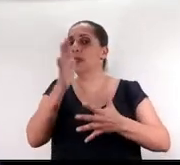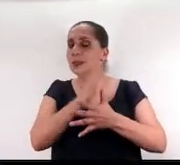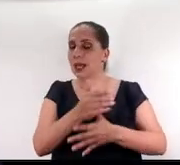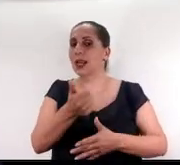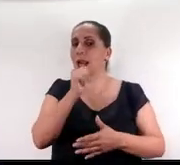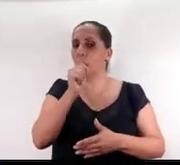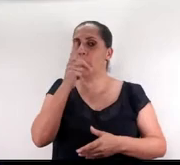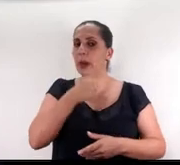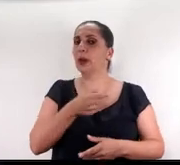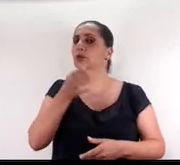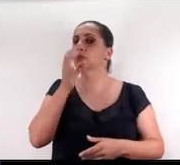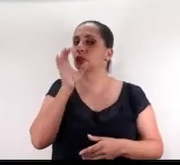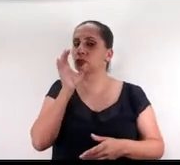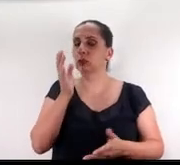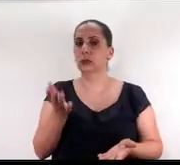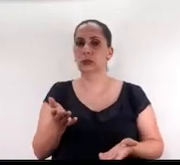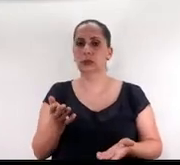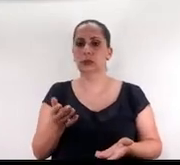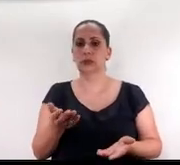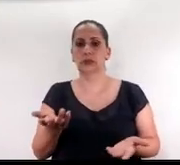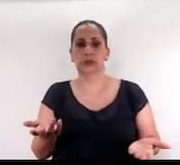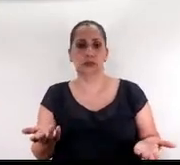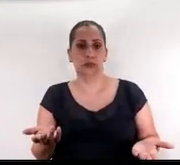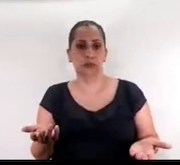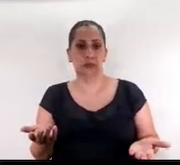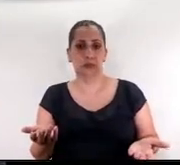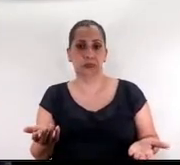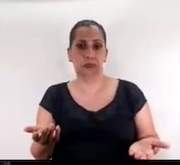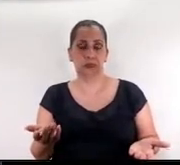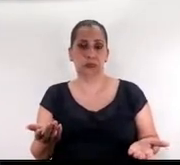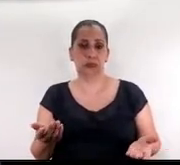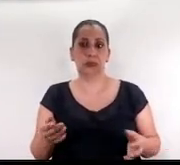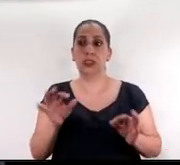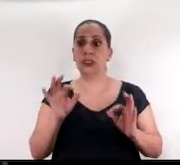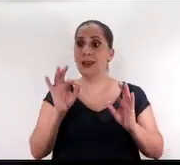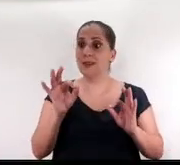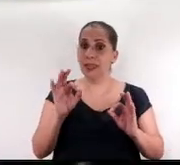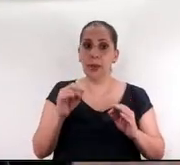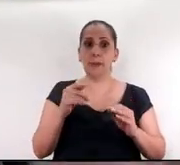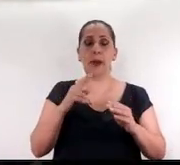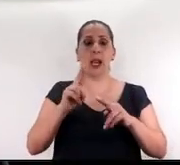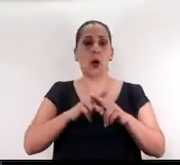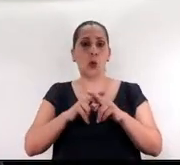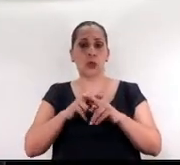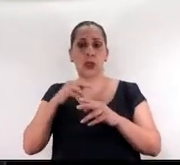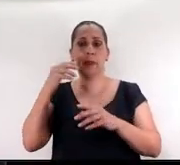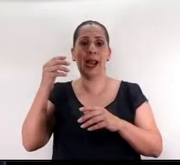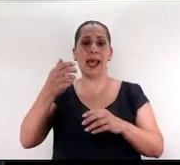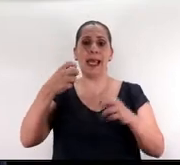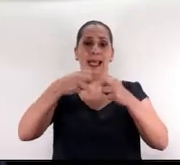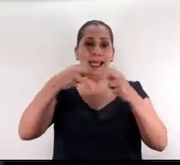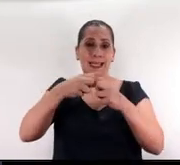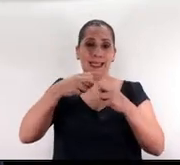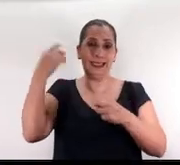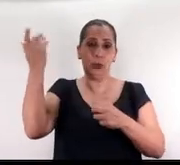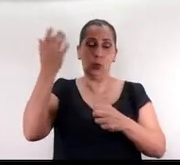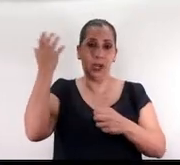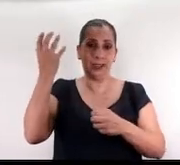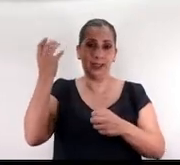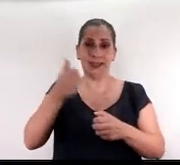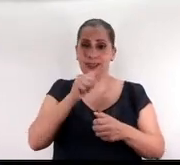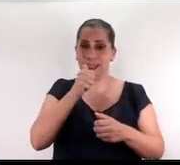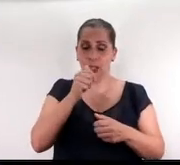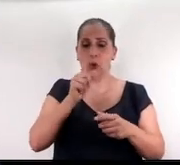humano. No está mal que se use también para hidroeléctricas o para riego, pero lo